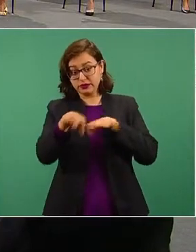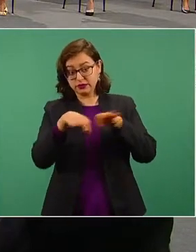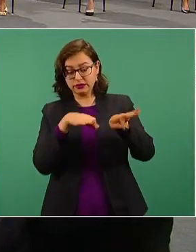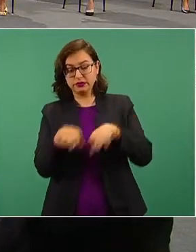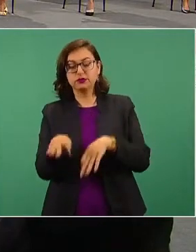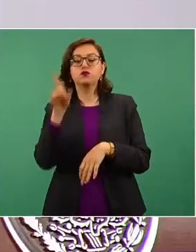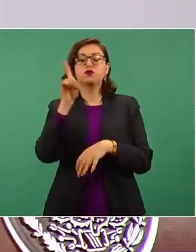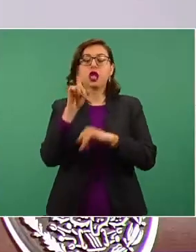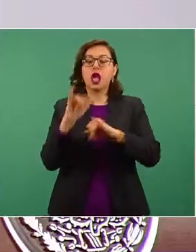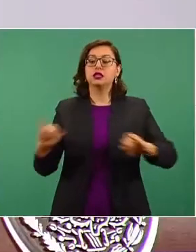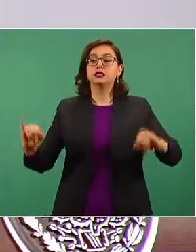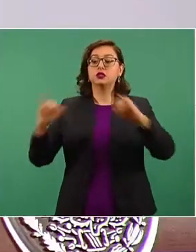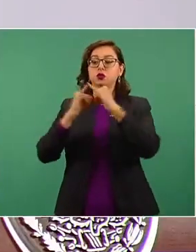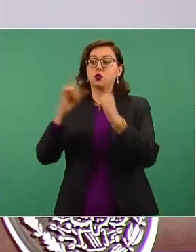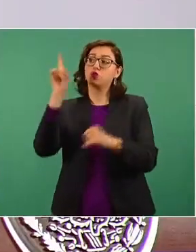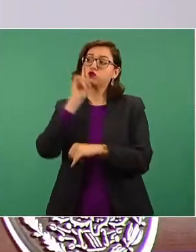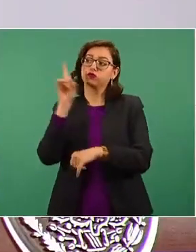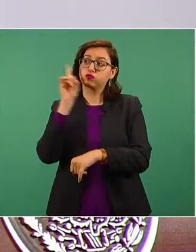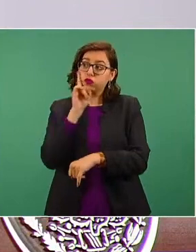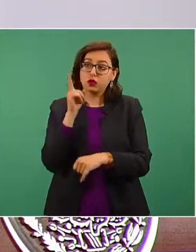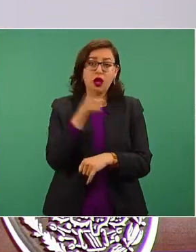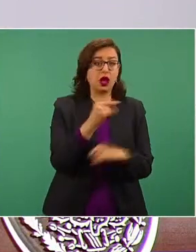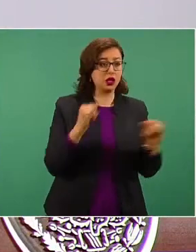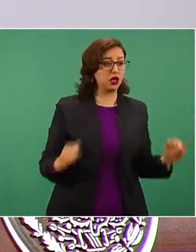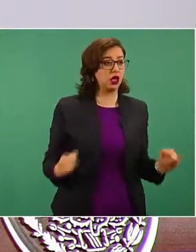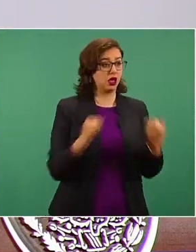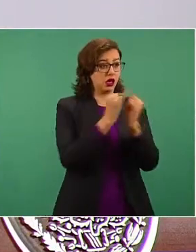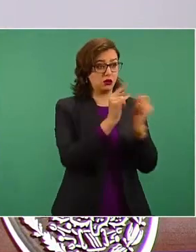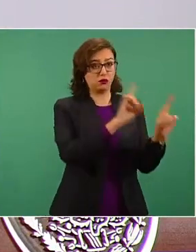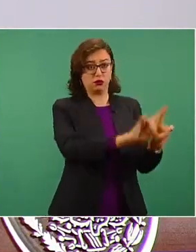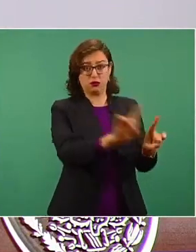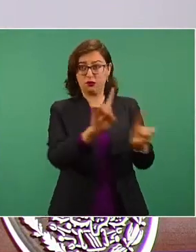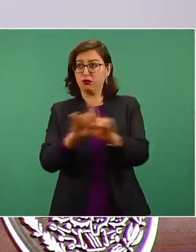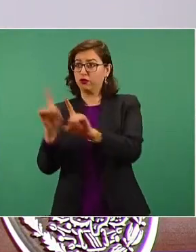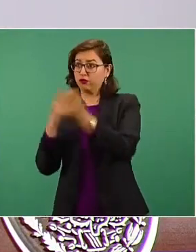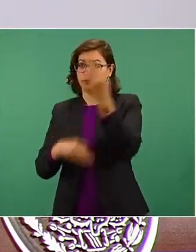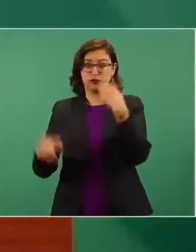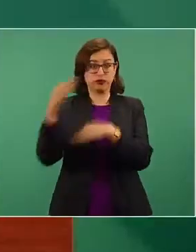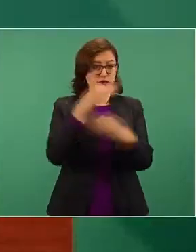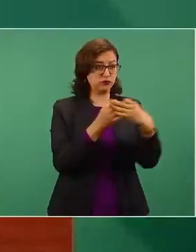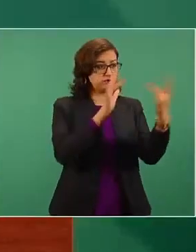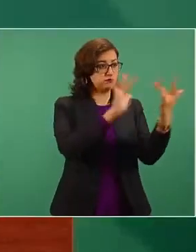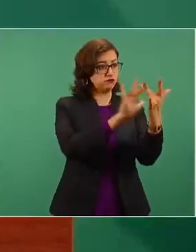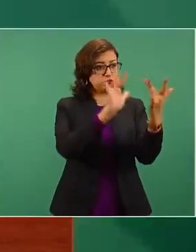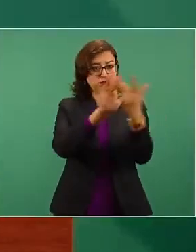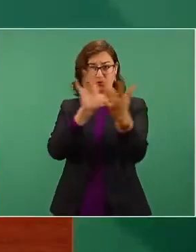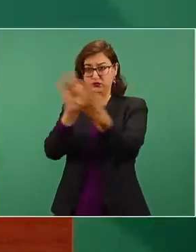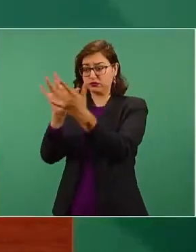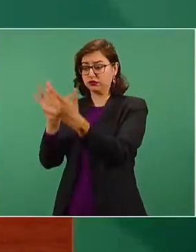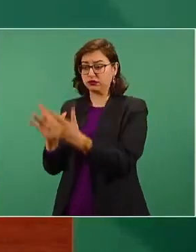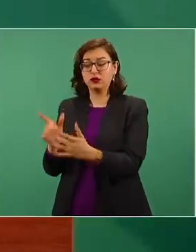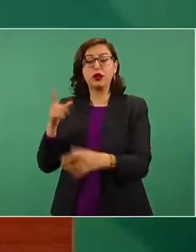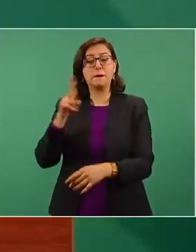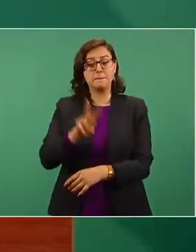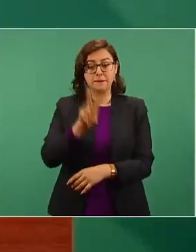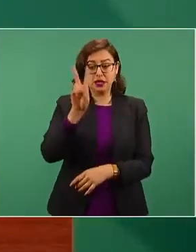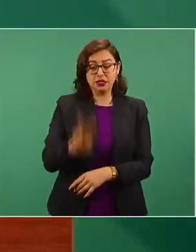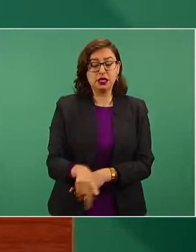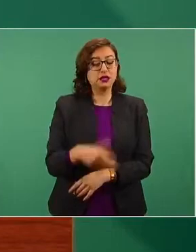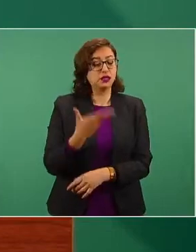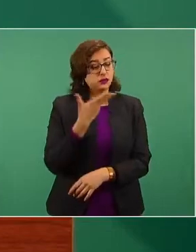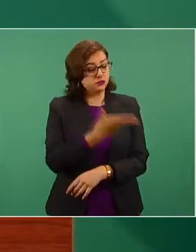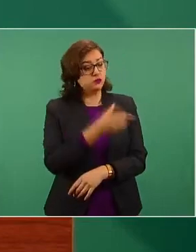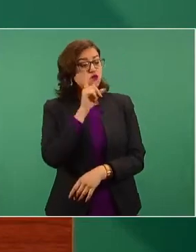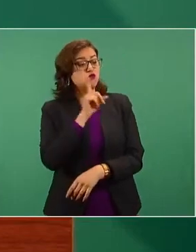coordina con todas las dependencias y entidades del gobierno federal. Y yo quiero agradecerles a cada una de las